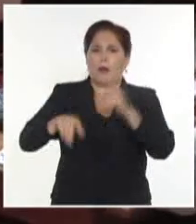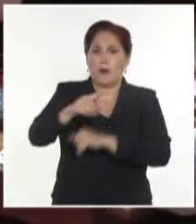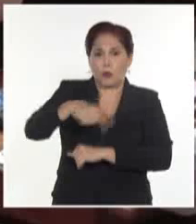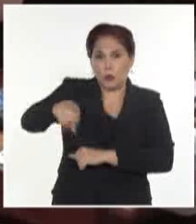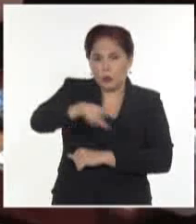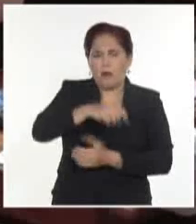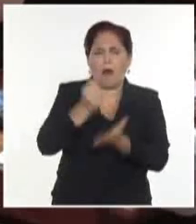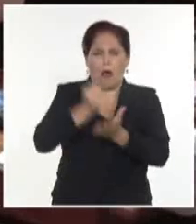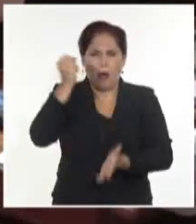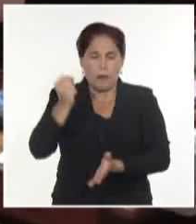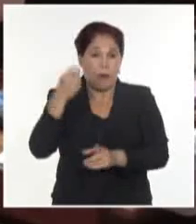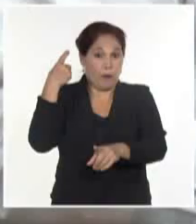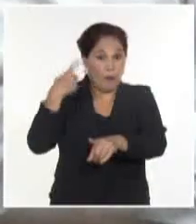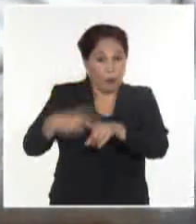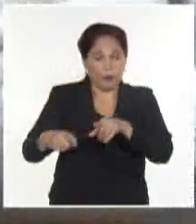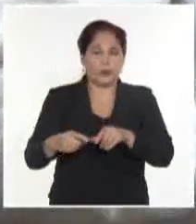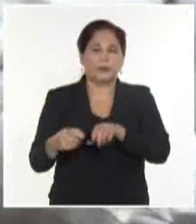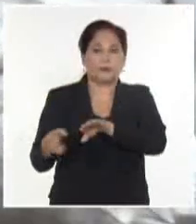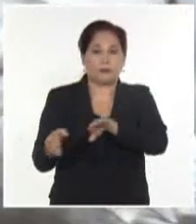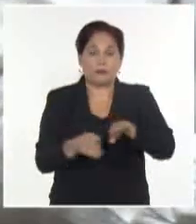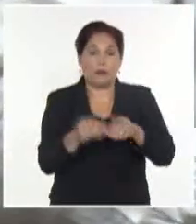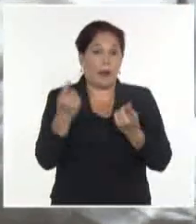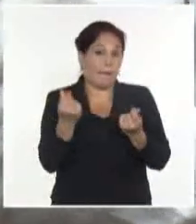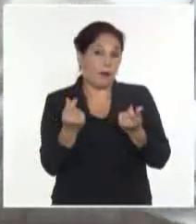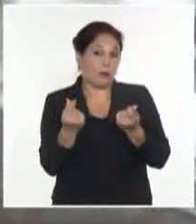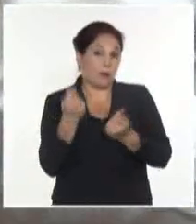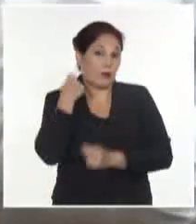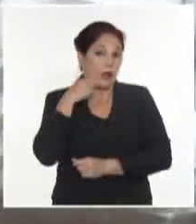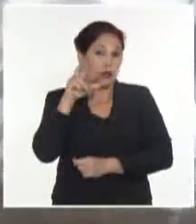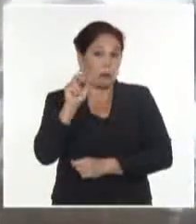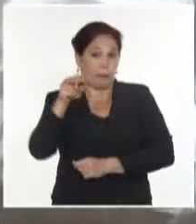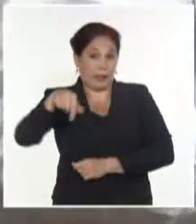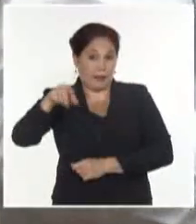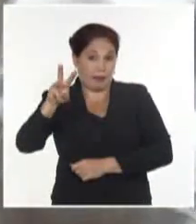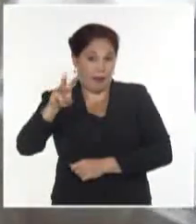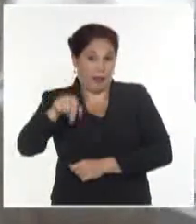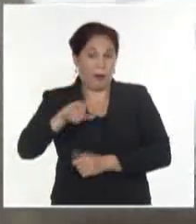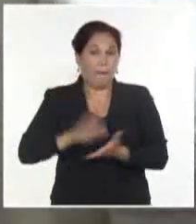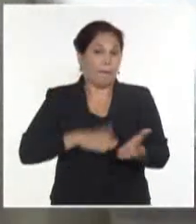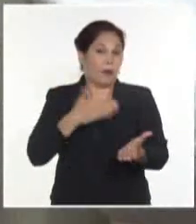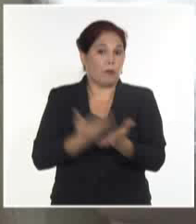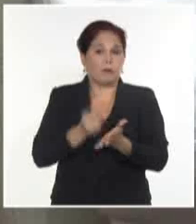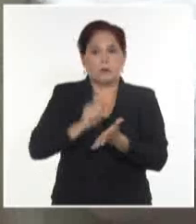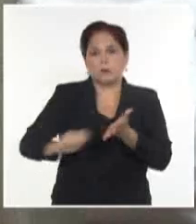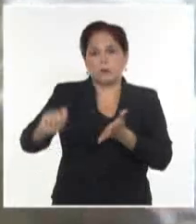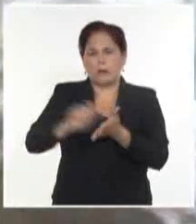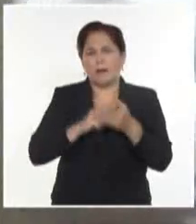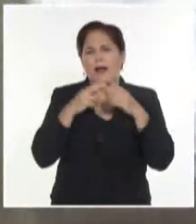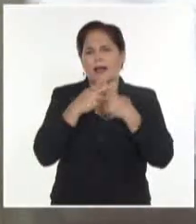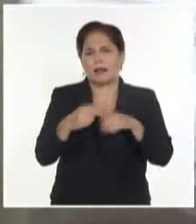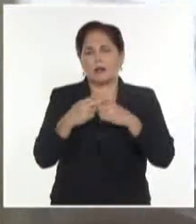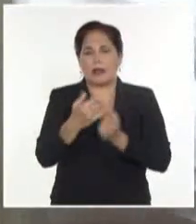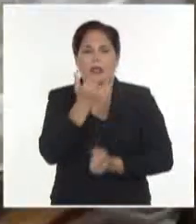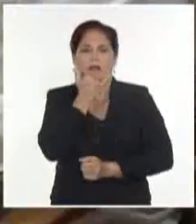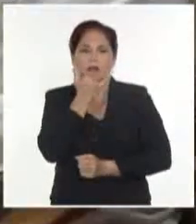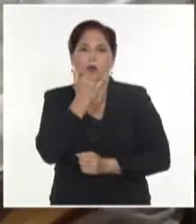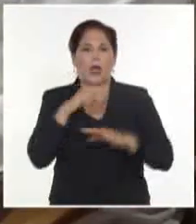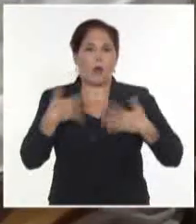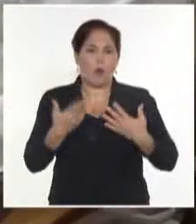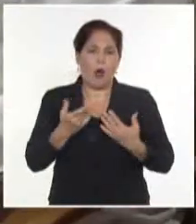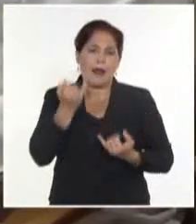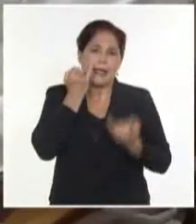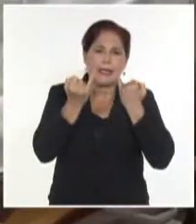fue respaldada la ejecución del presupuesto de 2023 y la propuesta de plan para resolver las deficiencias